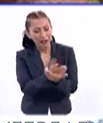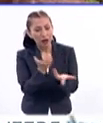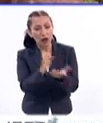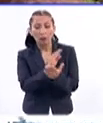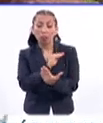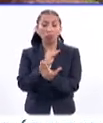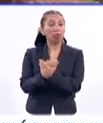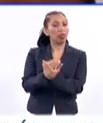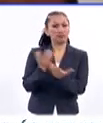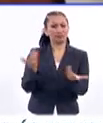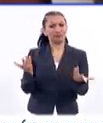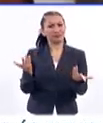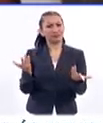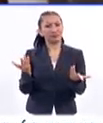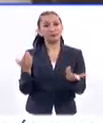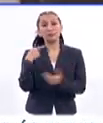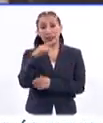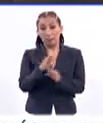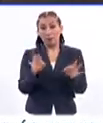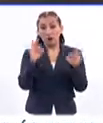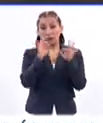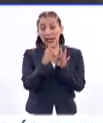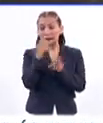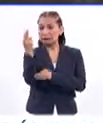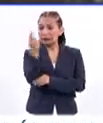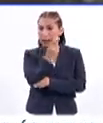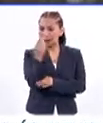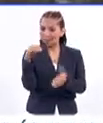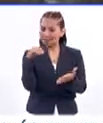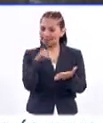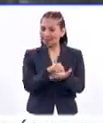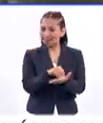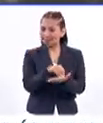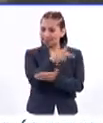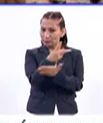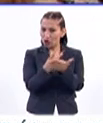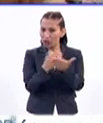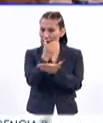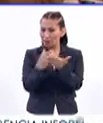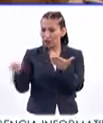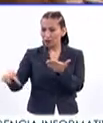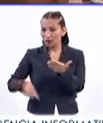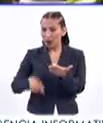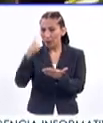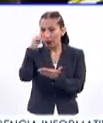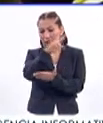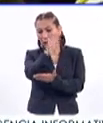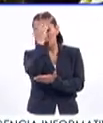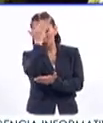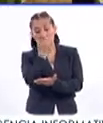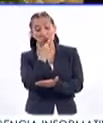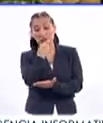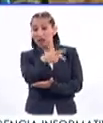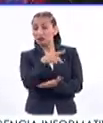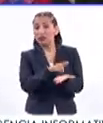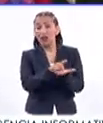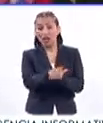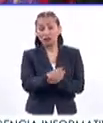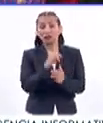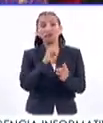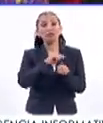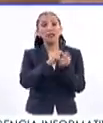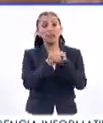como que te ignoraban. A pesar de su importancia, es necesario establecer políticas públicas para reconocer el papel y derechos de